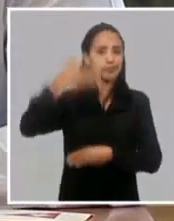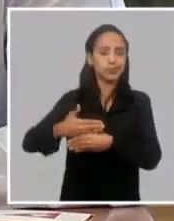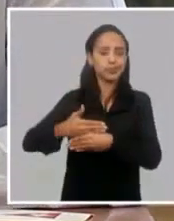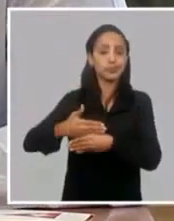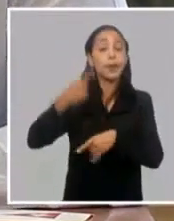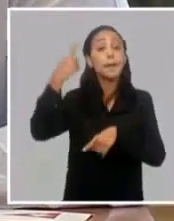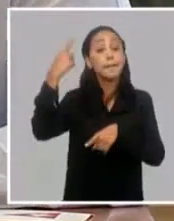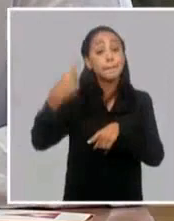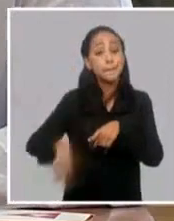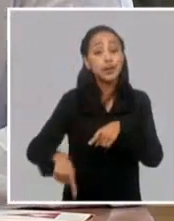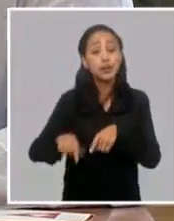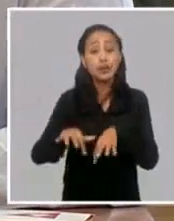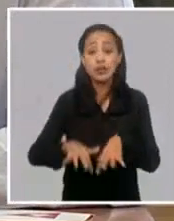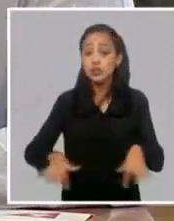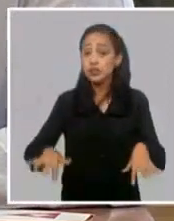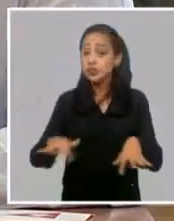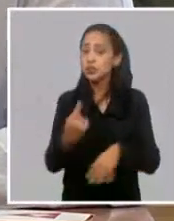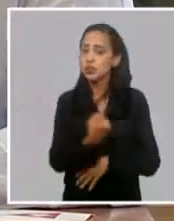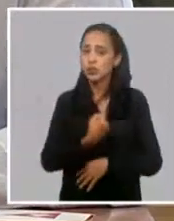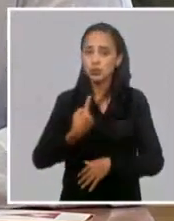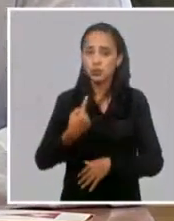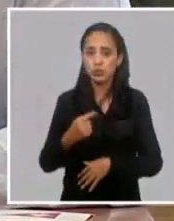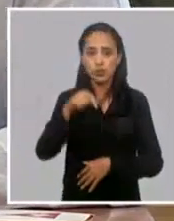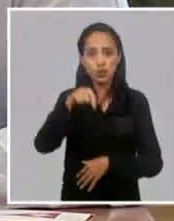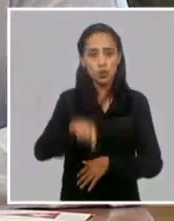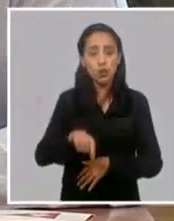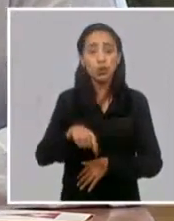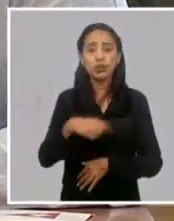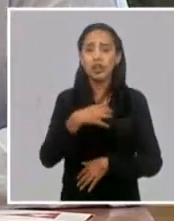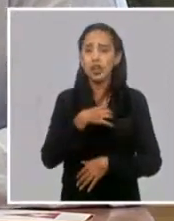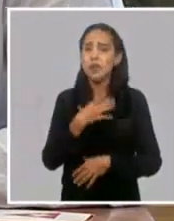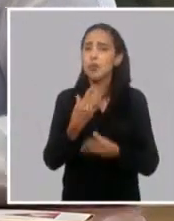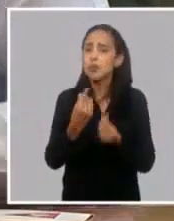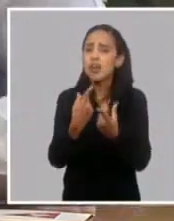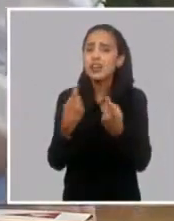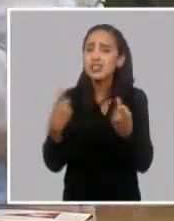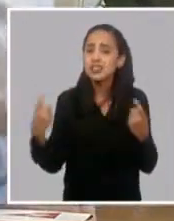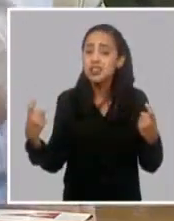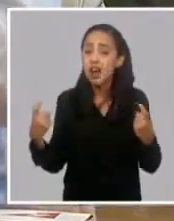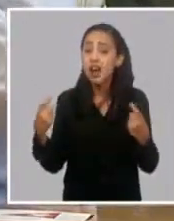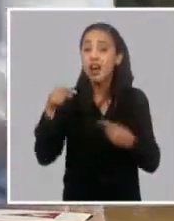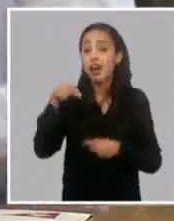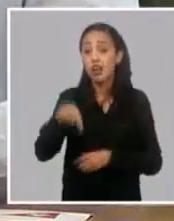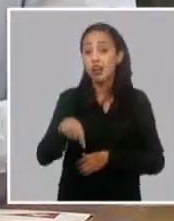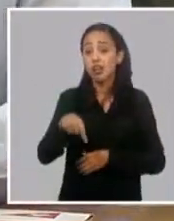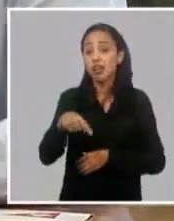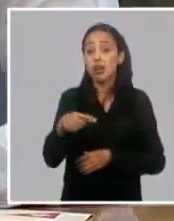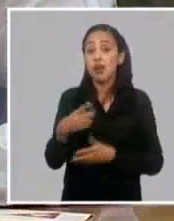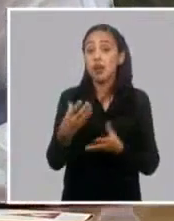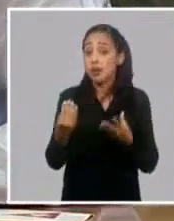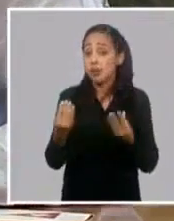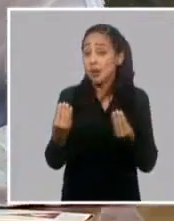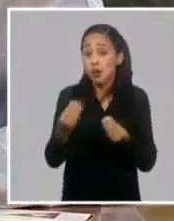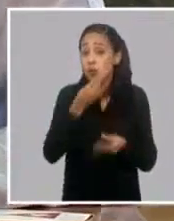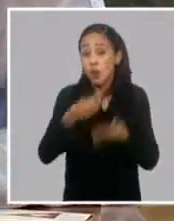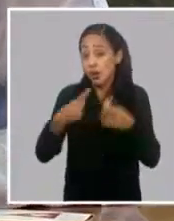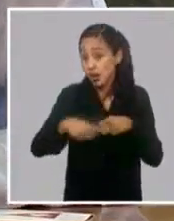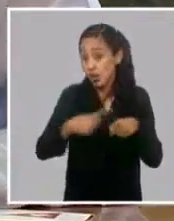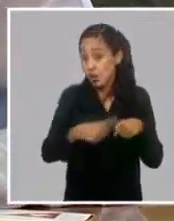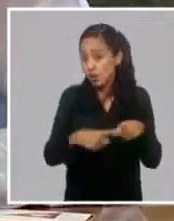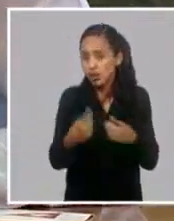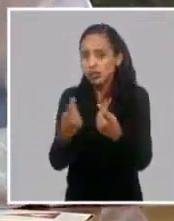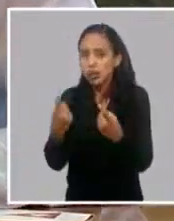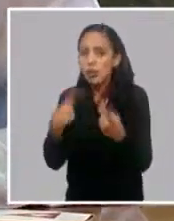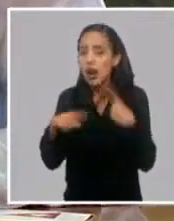esa situación estamos hoy con una carencia tremenda de divisa para asumir cualquier cosa. Y la gente, hay gente que sigue diciendo que no hay